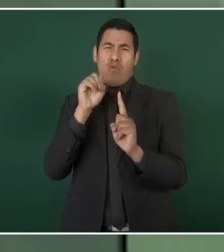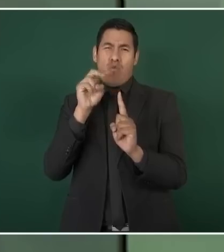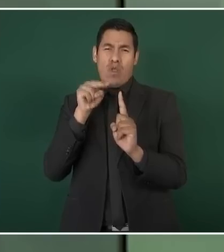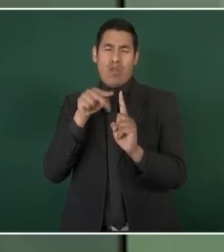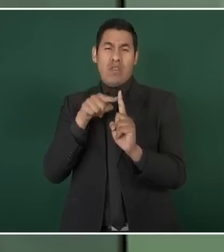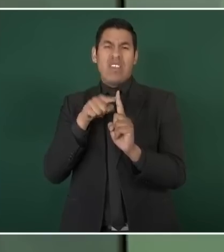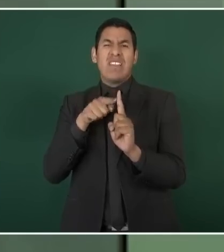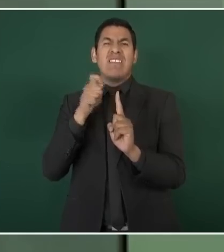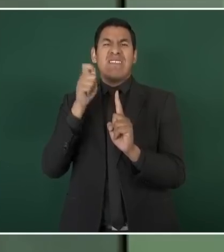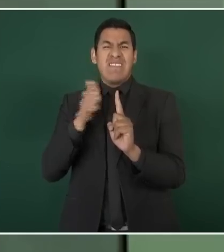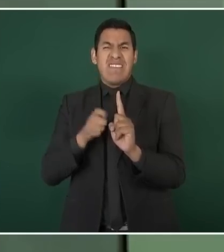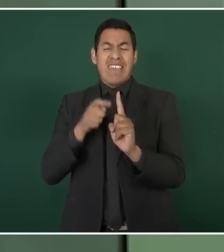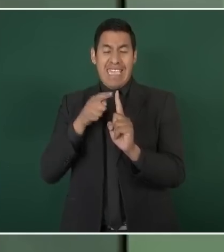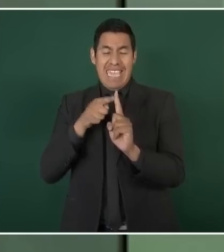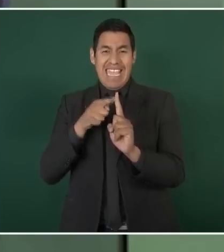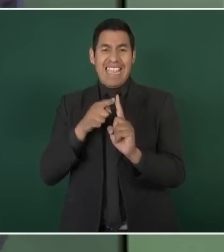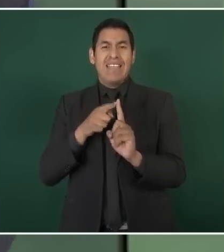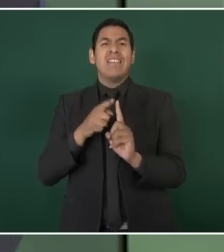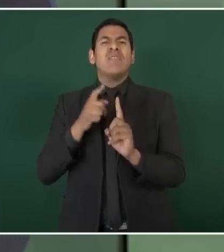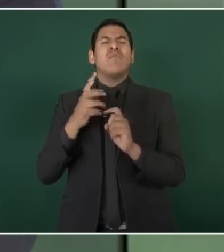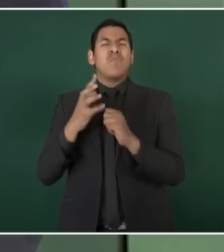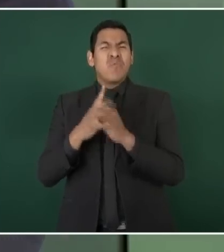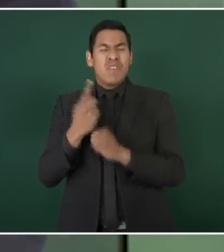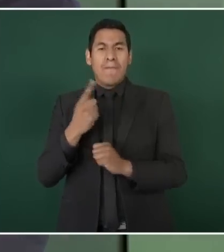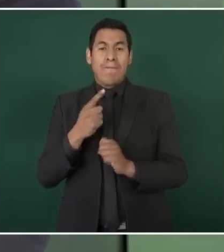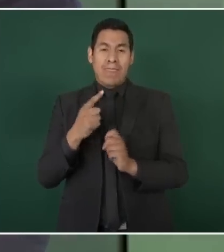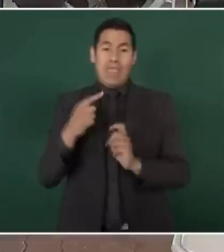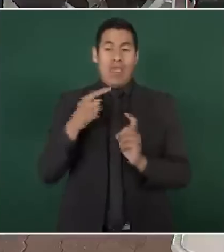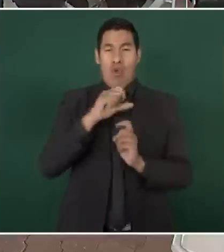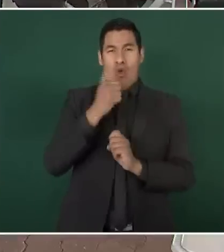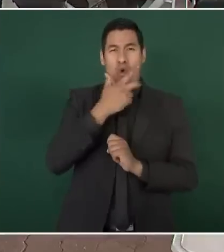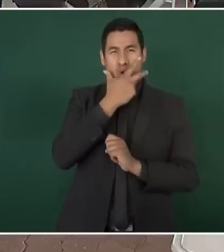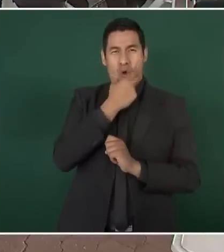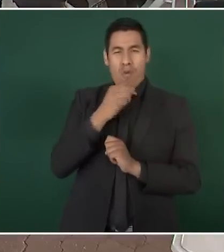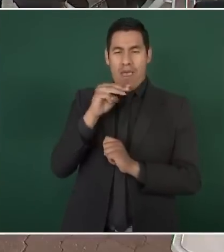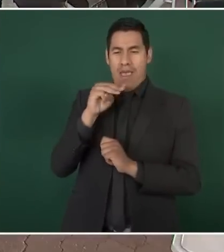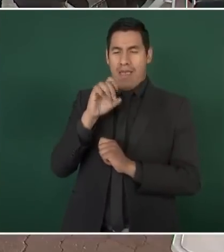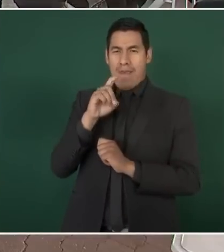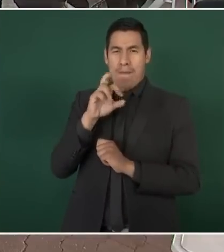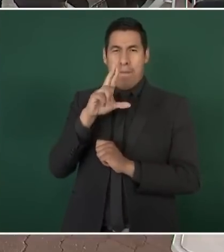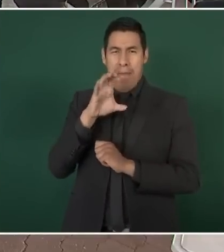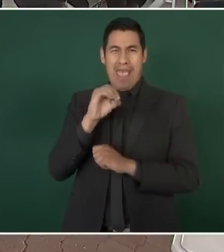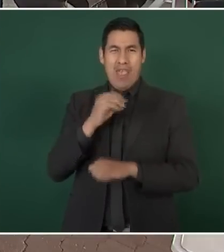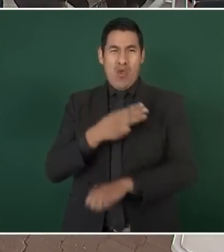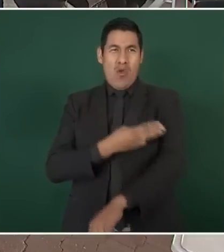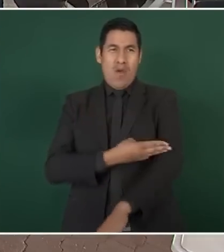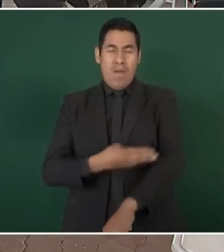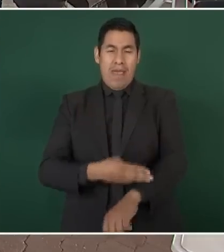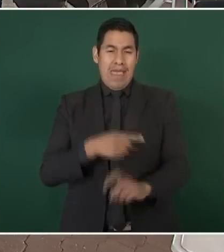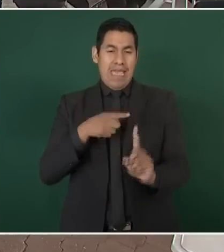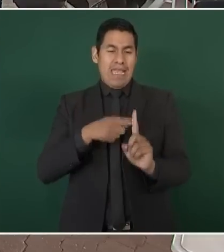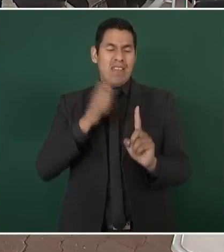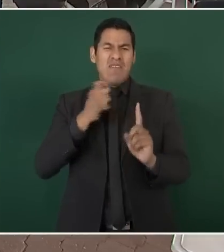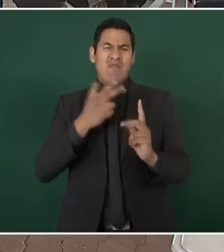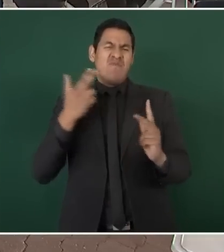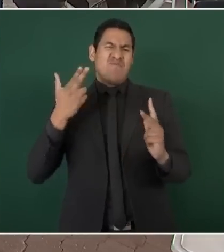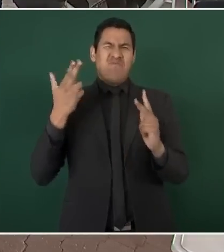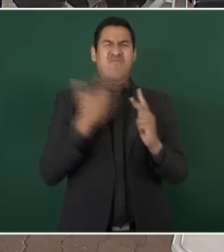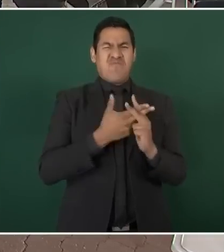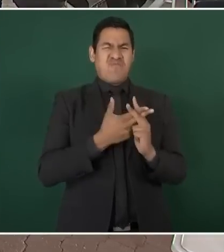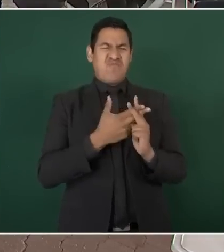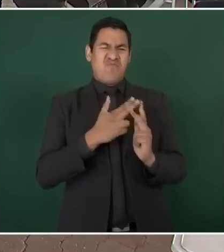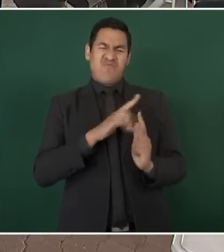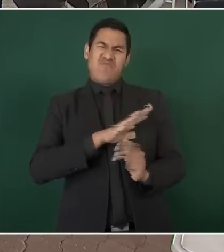El asesinato del apóstol de la democracia lo traman los generales Huerta,